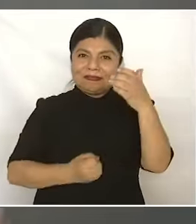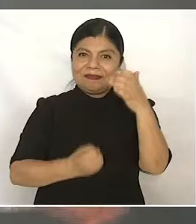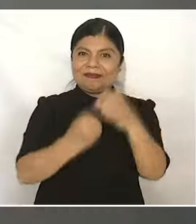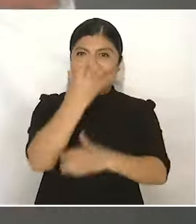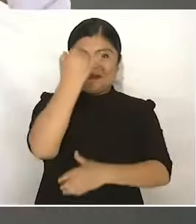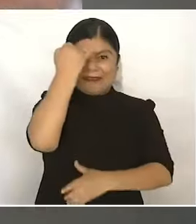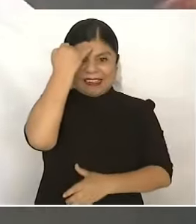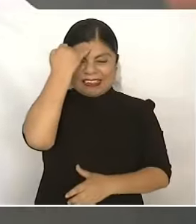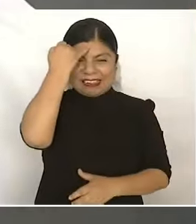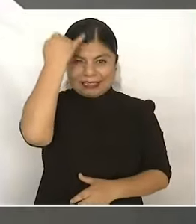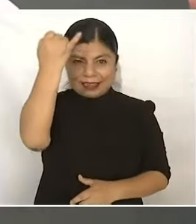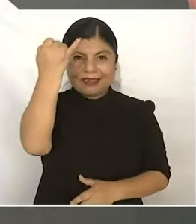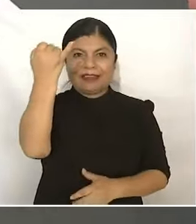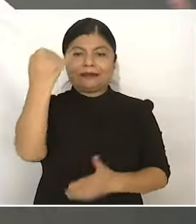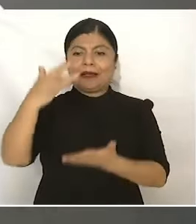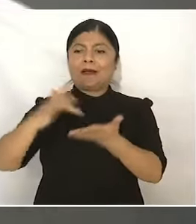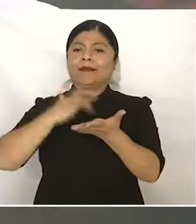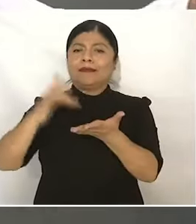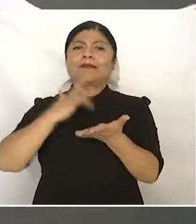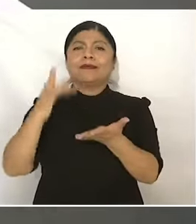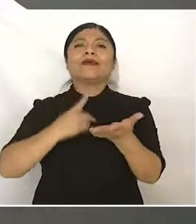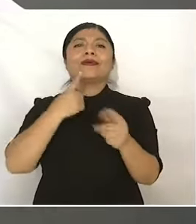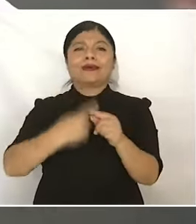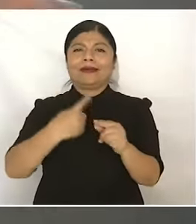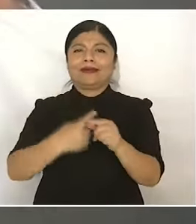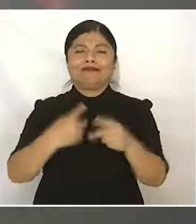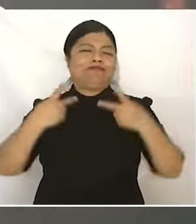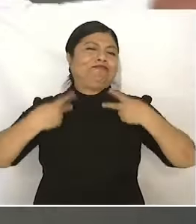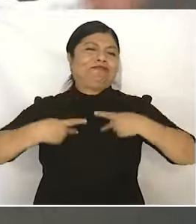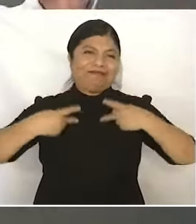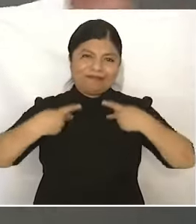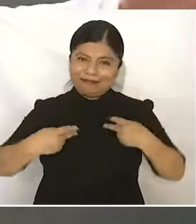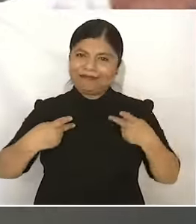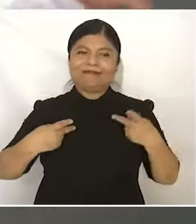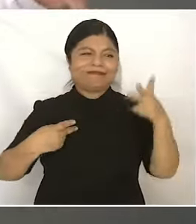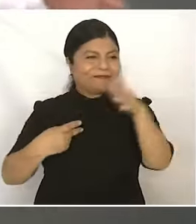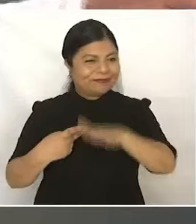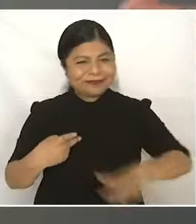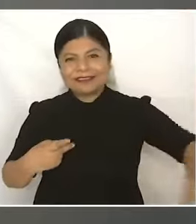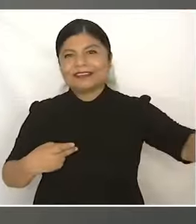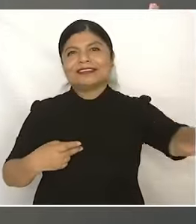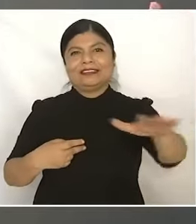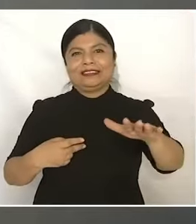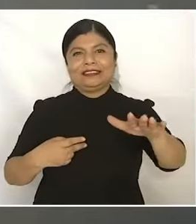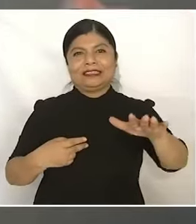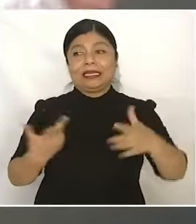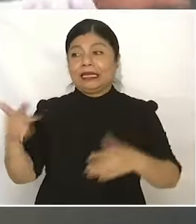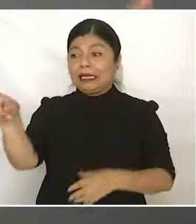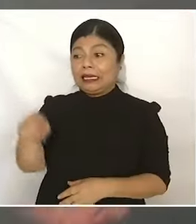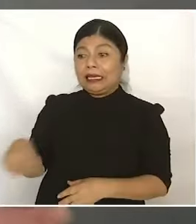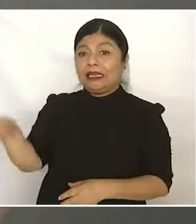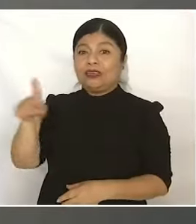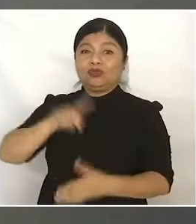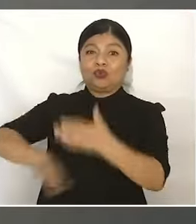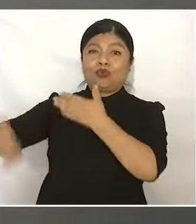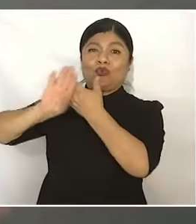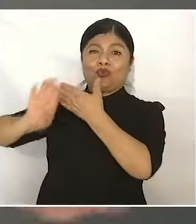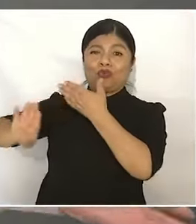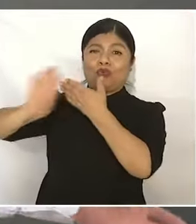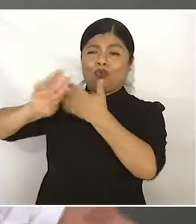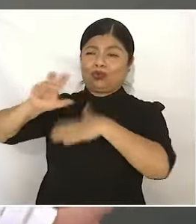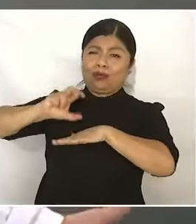Nos apoyó el pueblo, desde luego, mucho el pueblo, porque con tantos amparos, imagínense, si íbamos a poder hacer el Tren